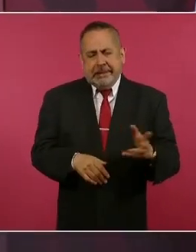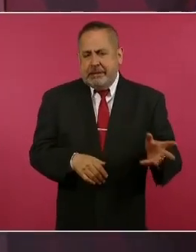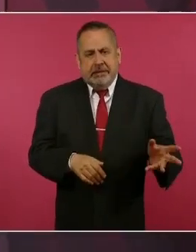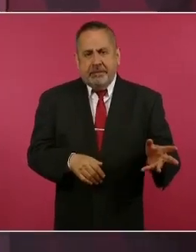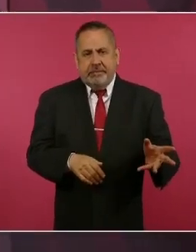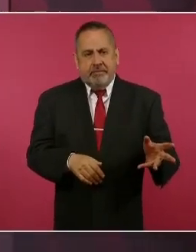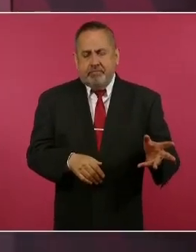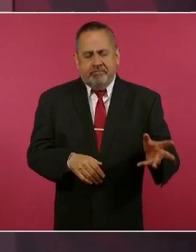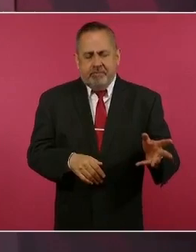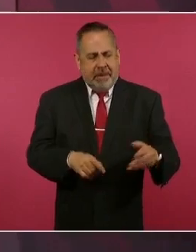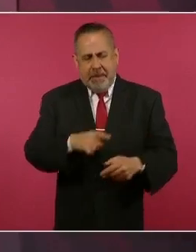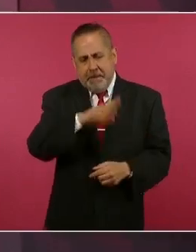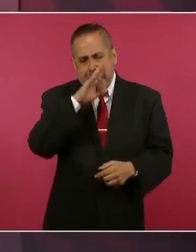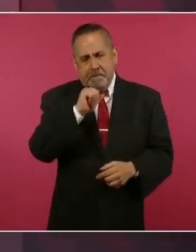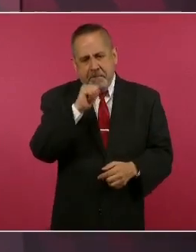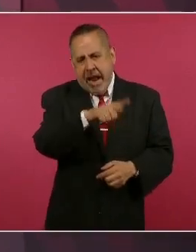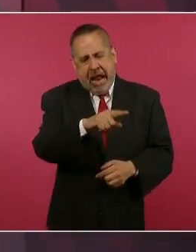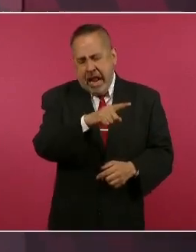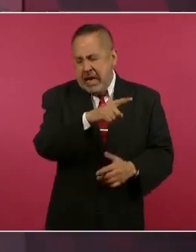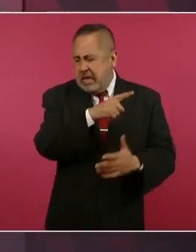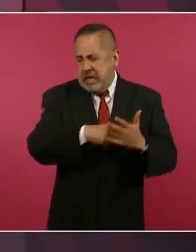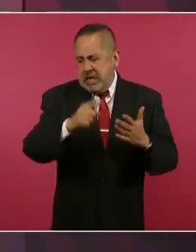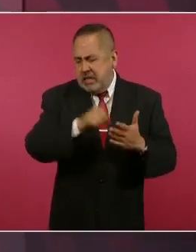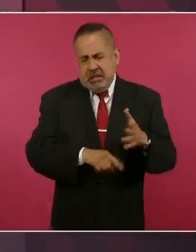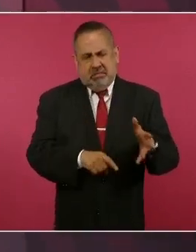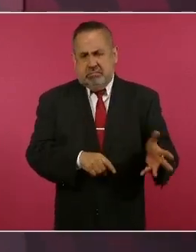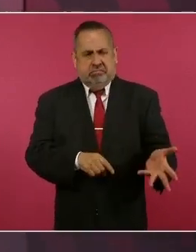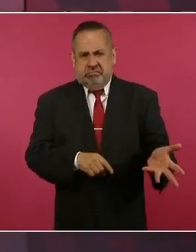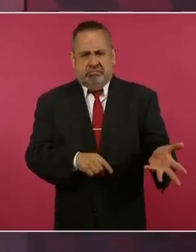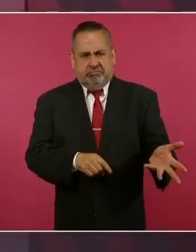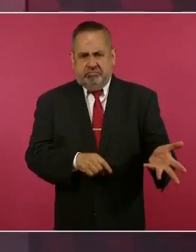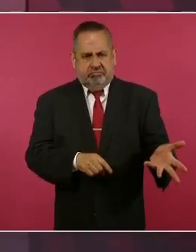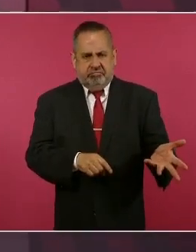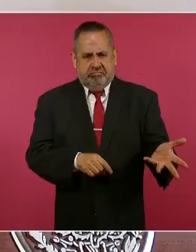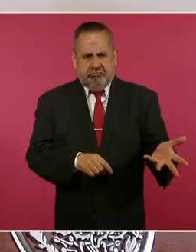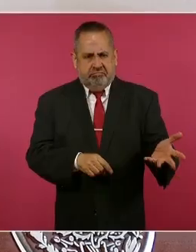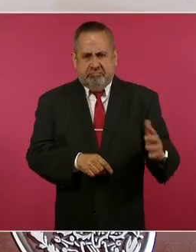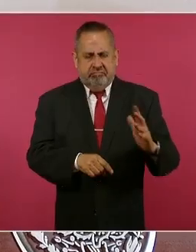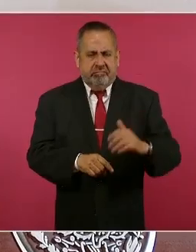se condena casi en